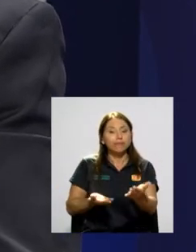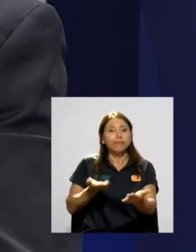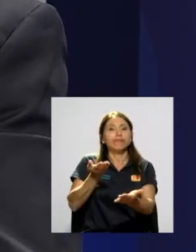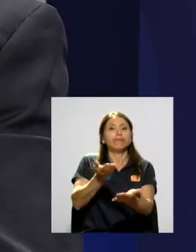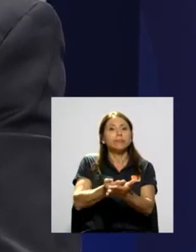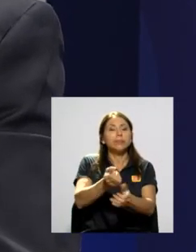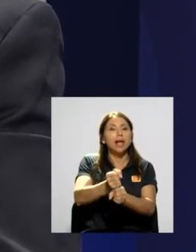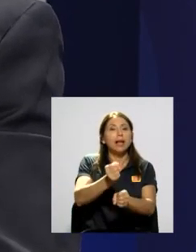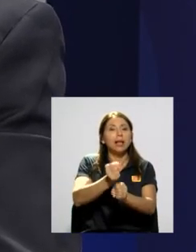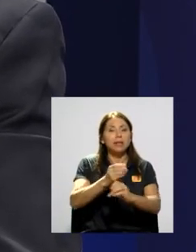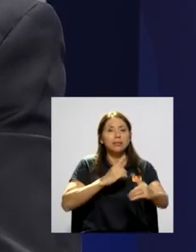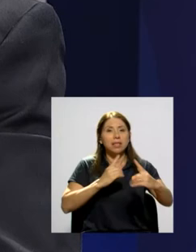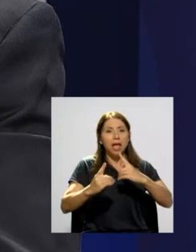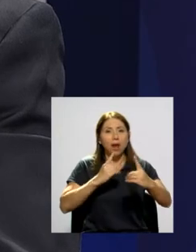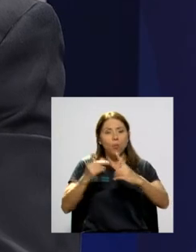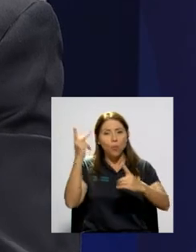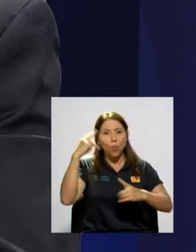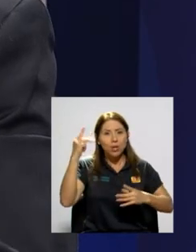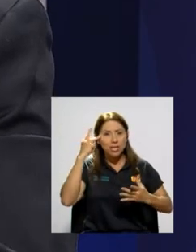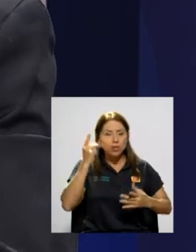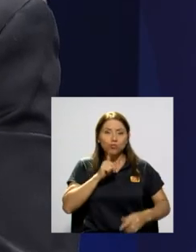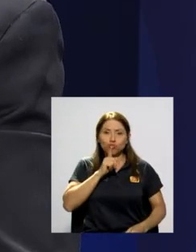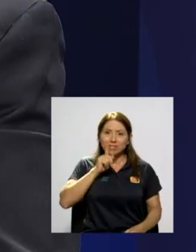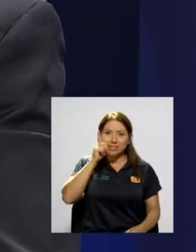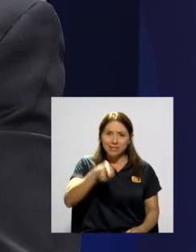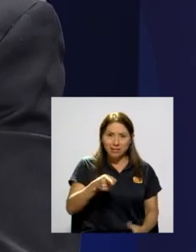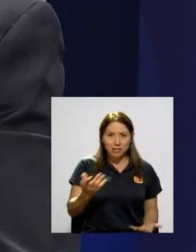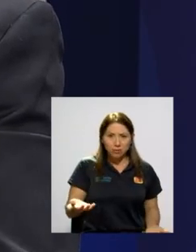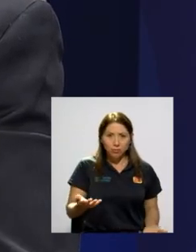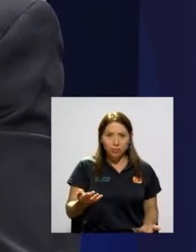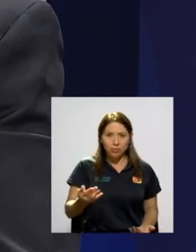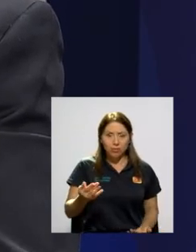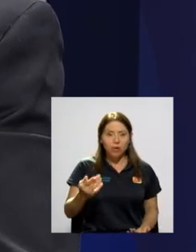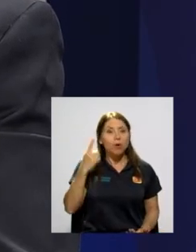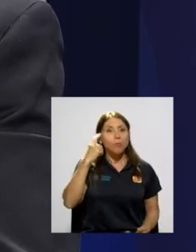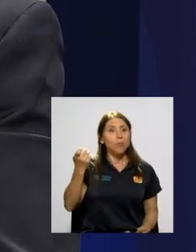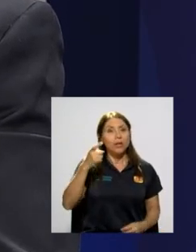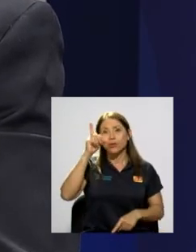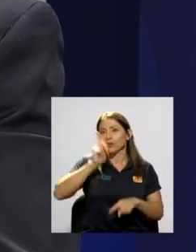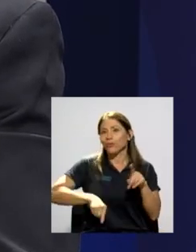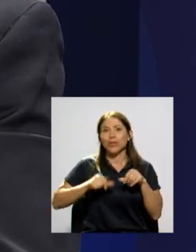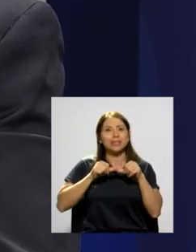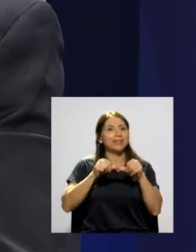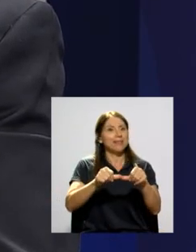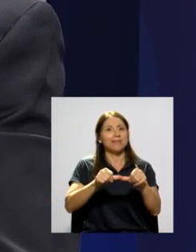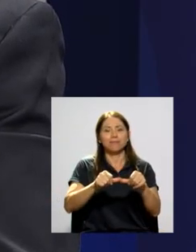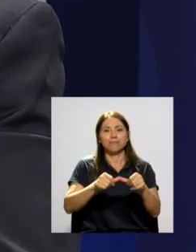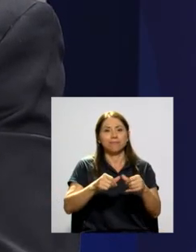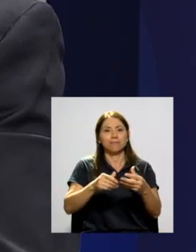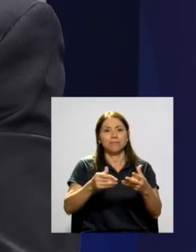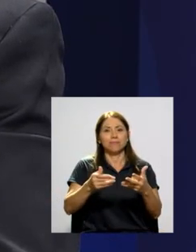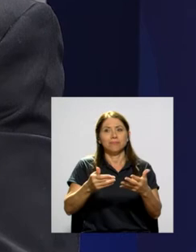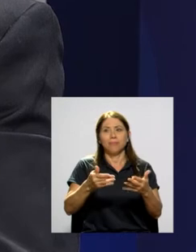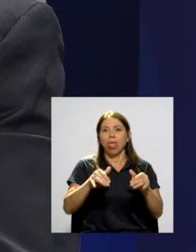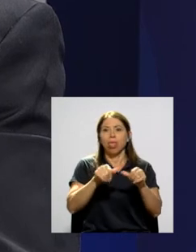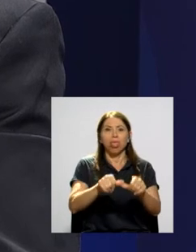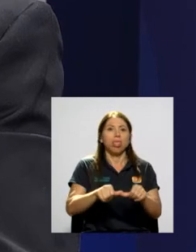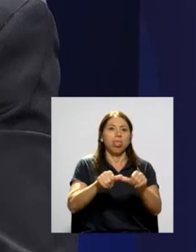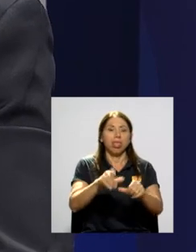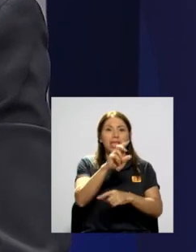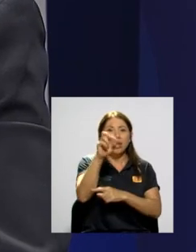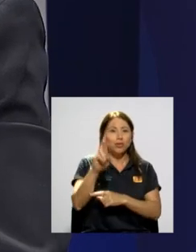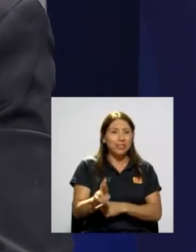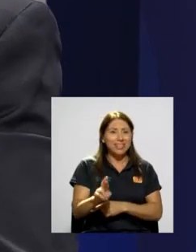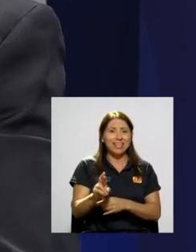de diálogo político sincero, porque no se puede seguir permitiendo el que en Costa Rica se defrauden